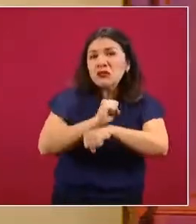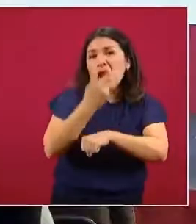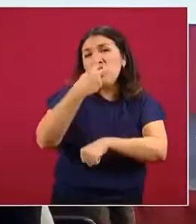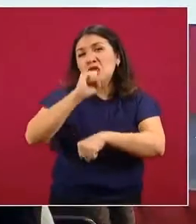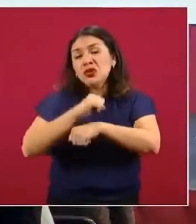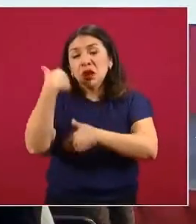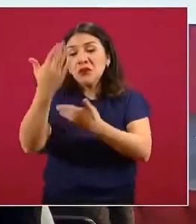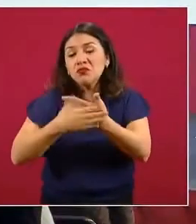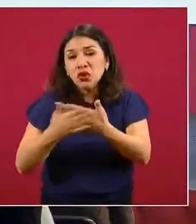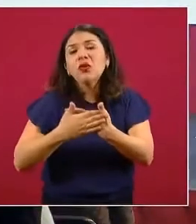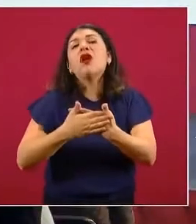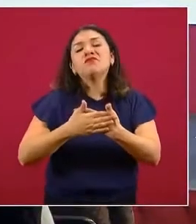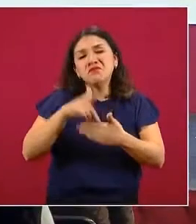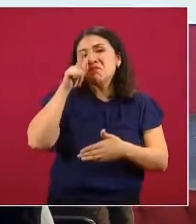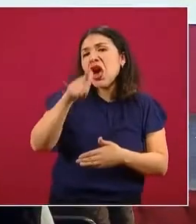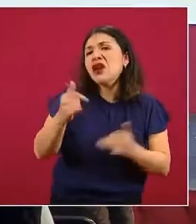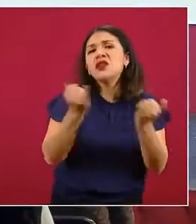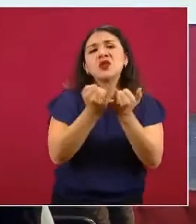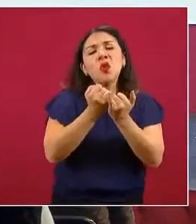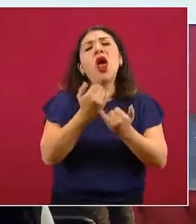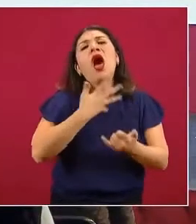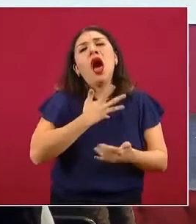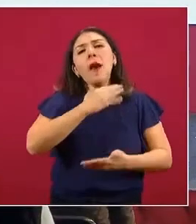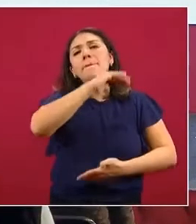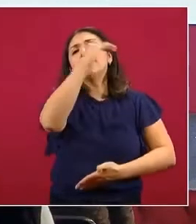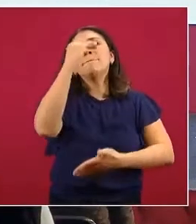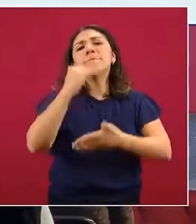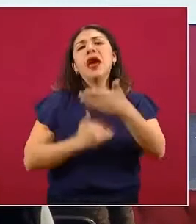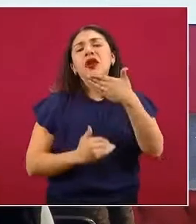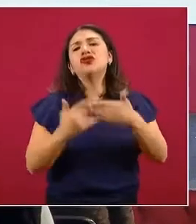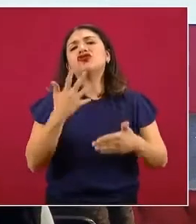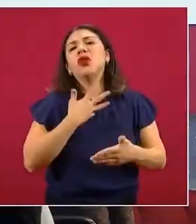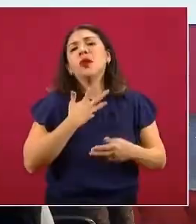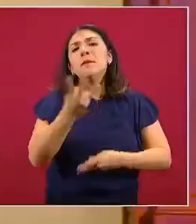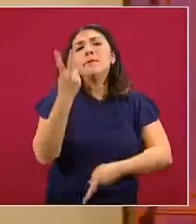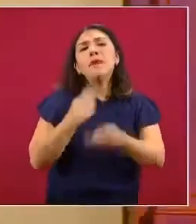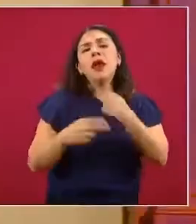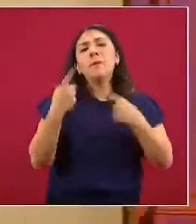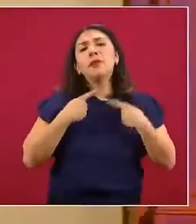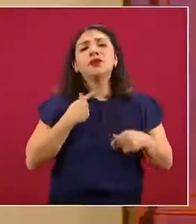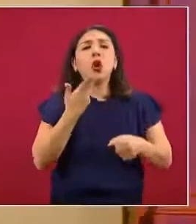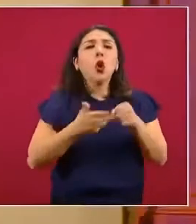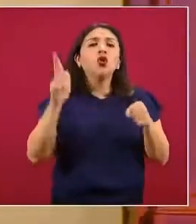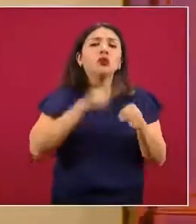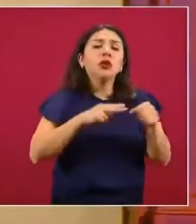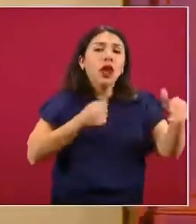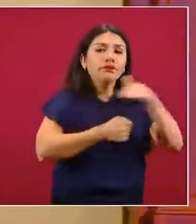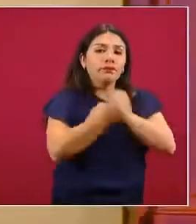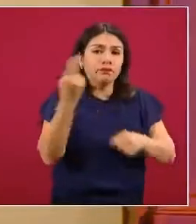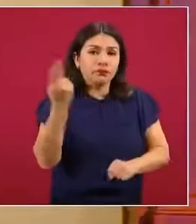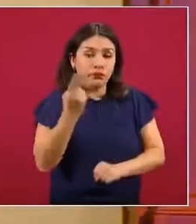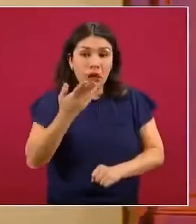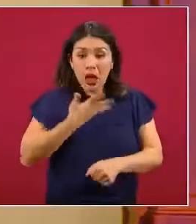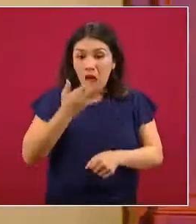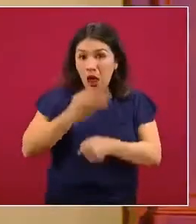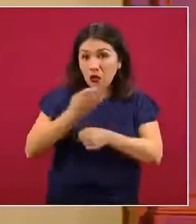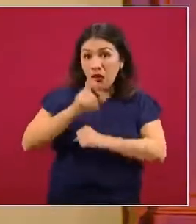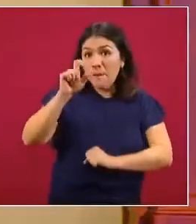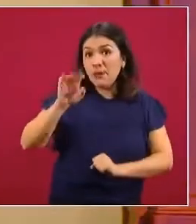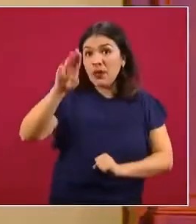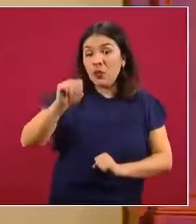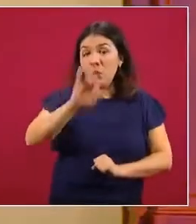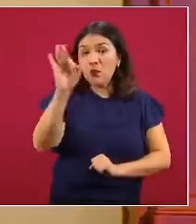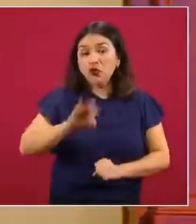semanas también podamos empezar a ver una disminución en las tasas de hospitalización. 29%